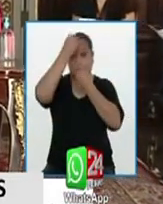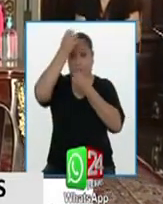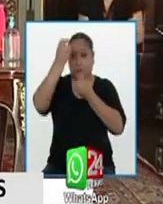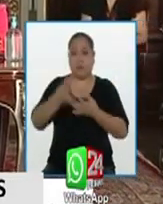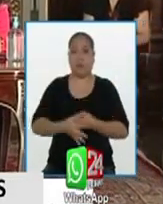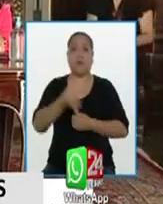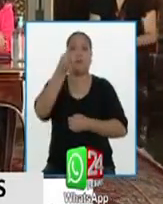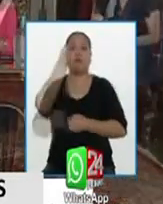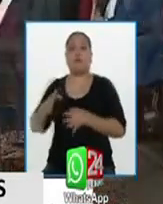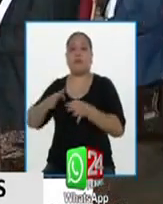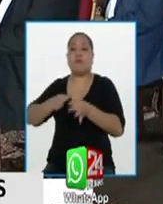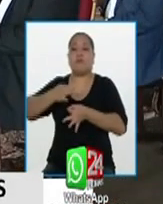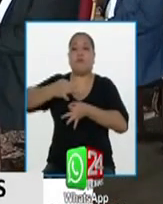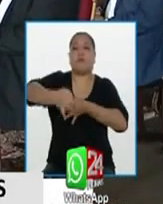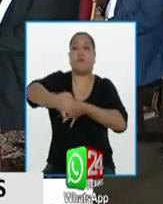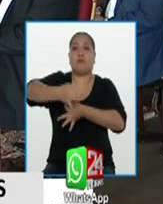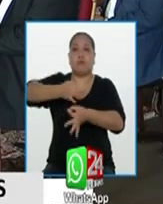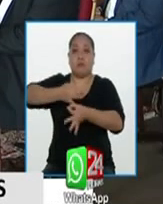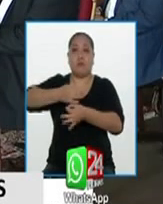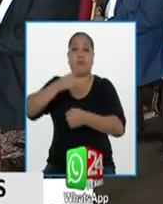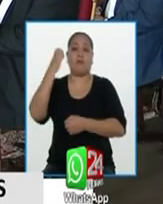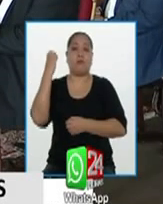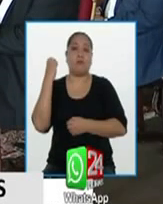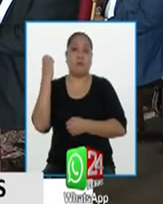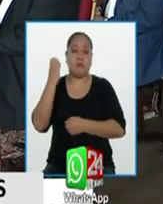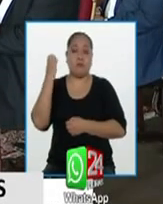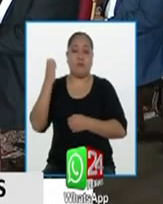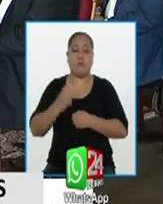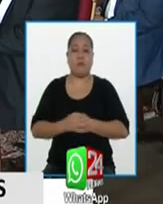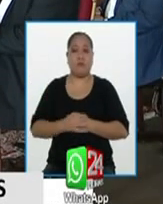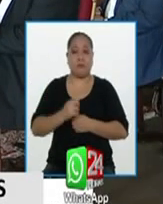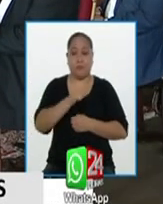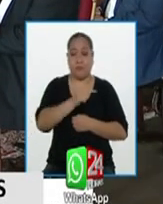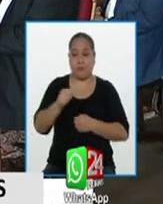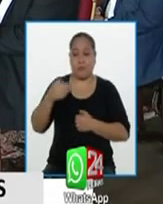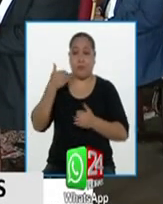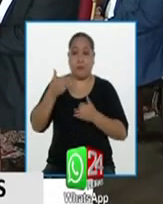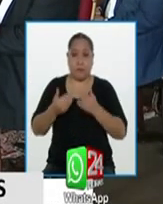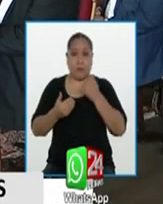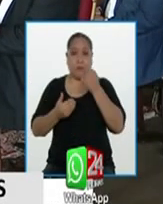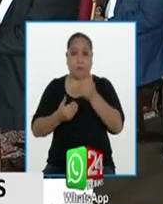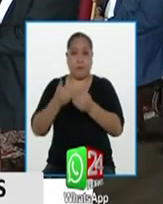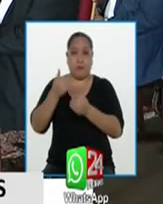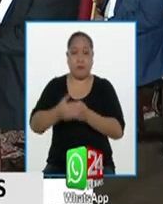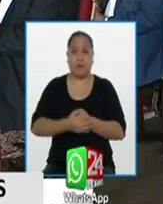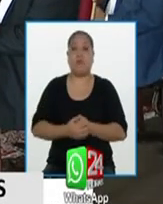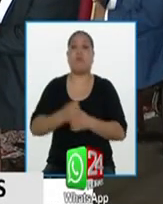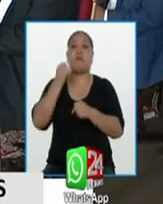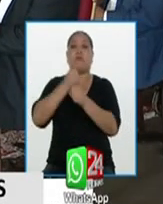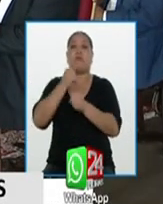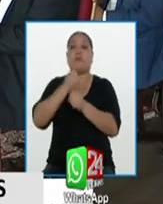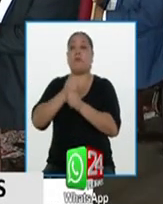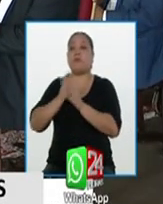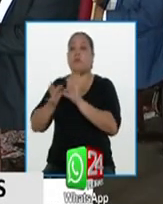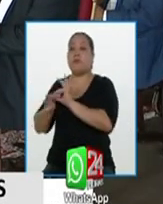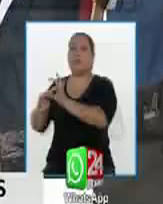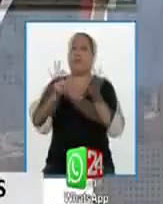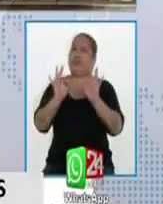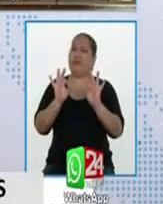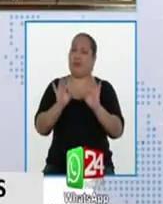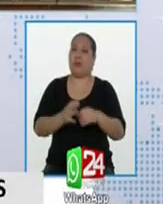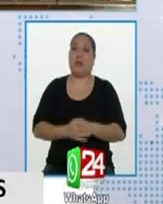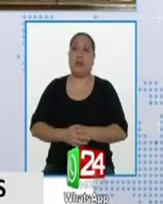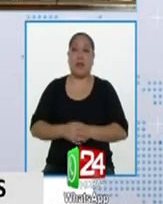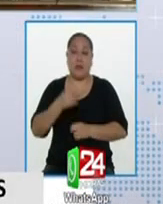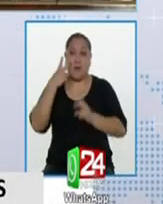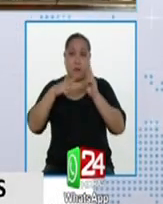el avance de la segunda ola de COVID-19 en el país. Para entender mejor estas nuevas normas, es necesario saber que el